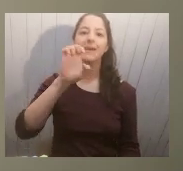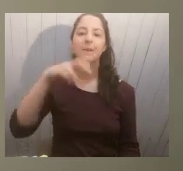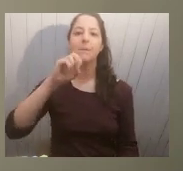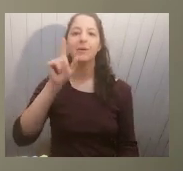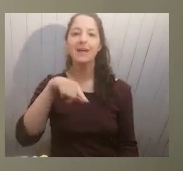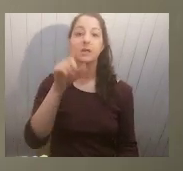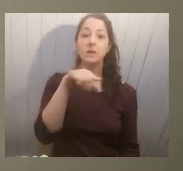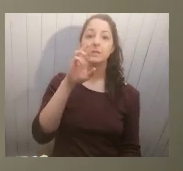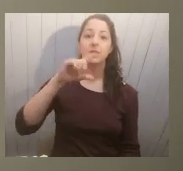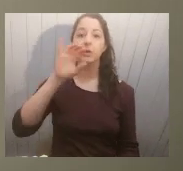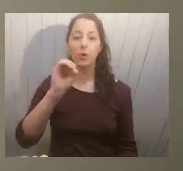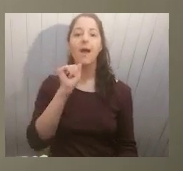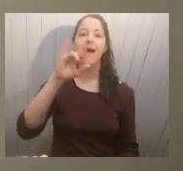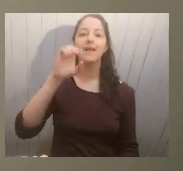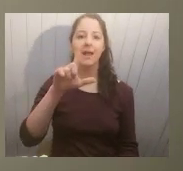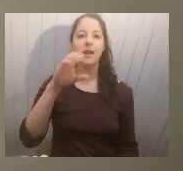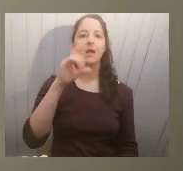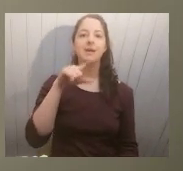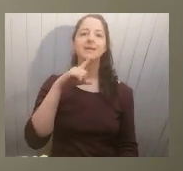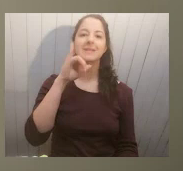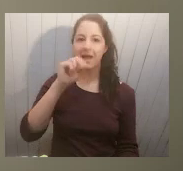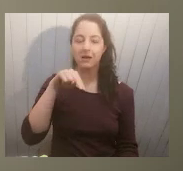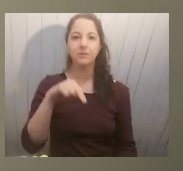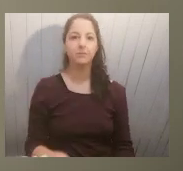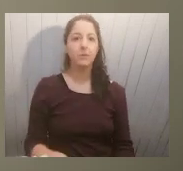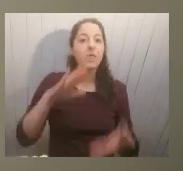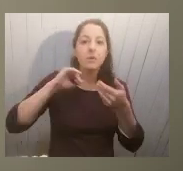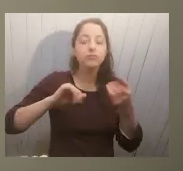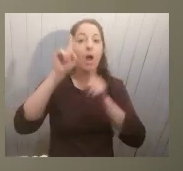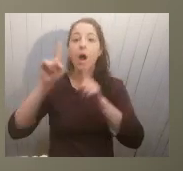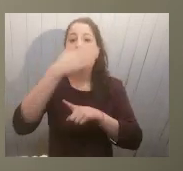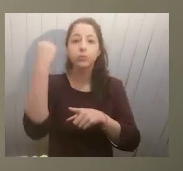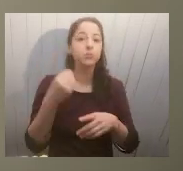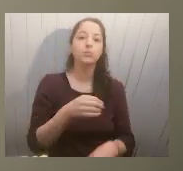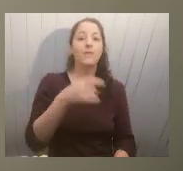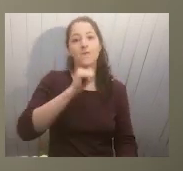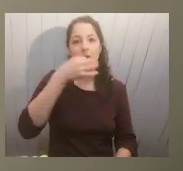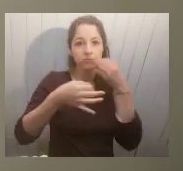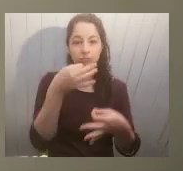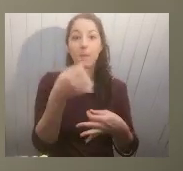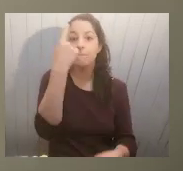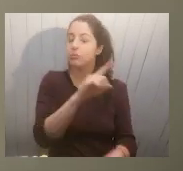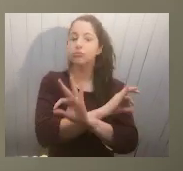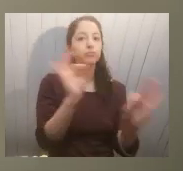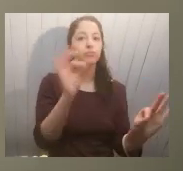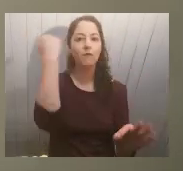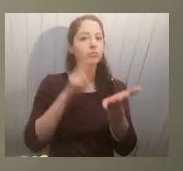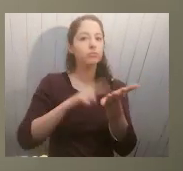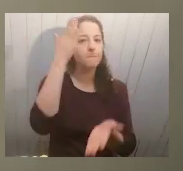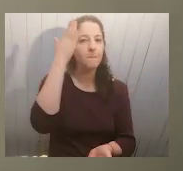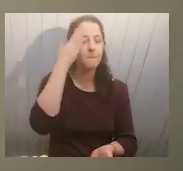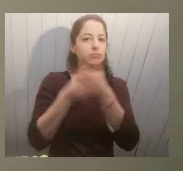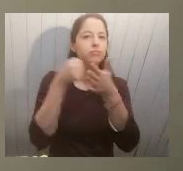Cristian Valdebenito. Nos disculpamos si se nos caen algunos nombres del tintero, pero nunca de nuestra memoria y de nuestra lucha, porque sabemos que, al